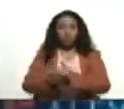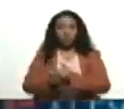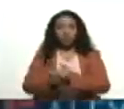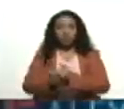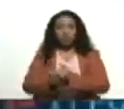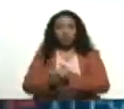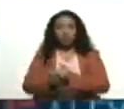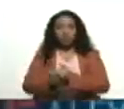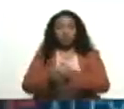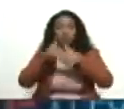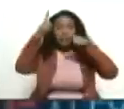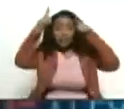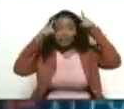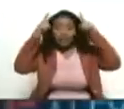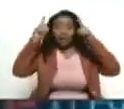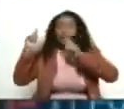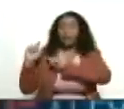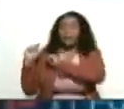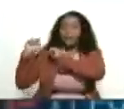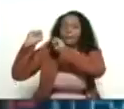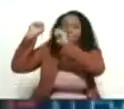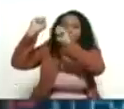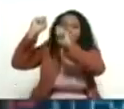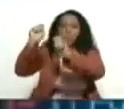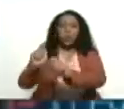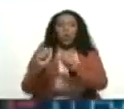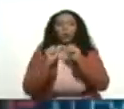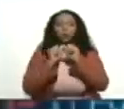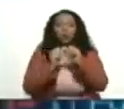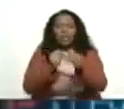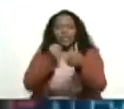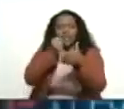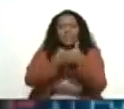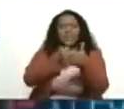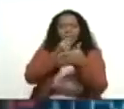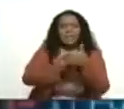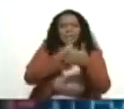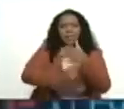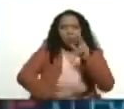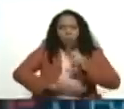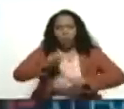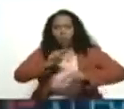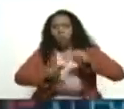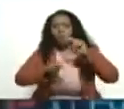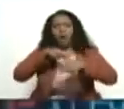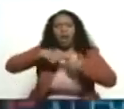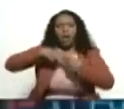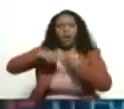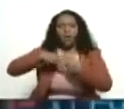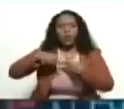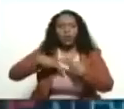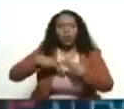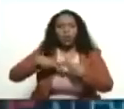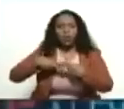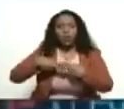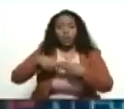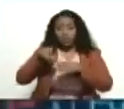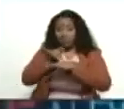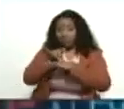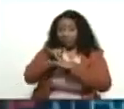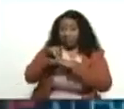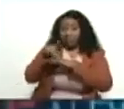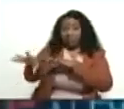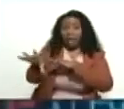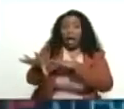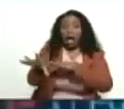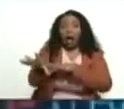que a quien Chávez le encomendó la misión de continuar en la construcción de esta revolución bolivariana, no iba a cejar ni un centímetro en